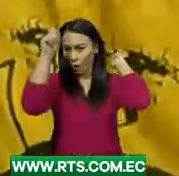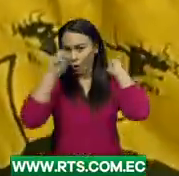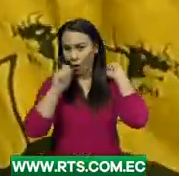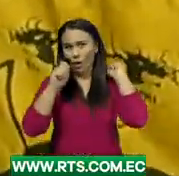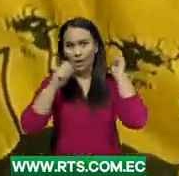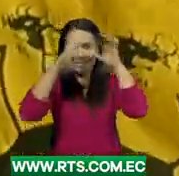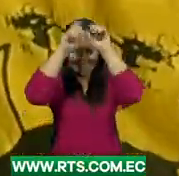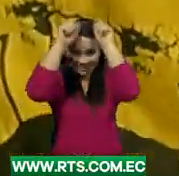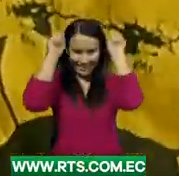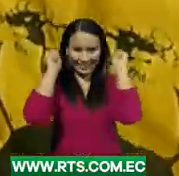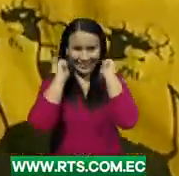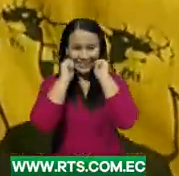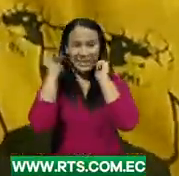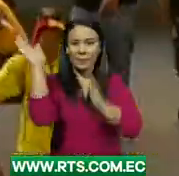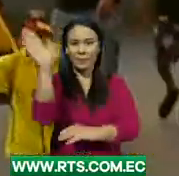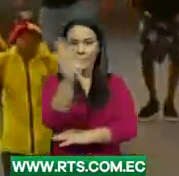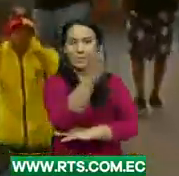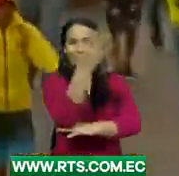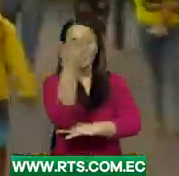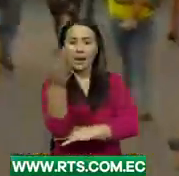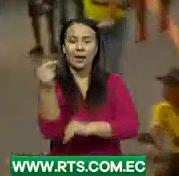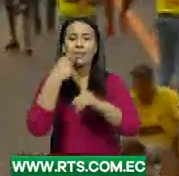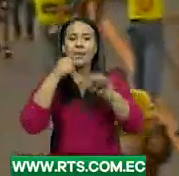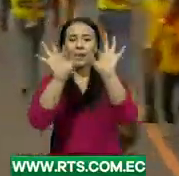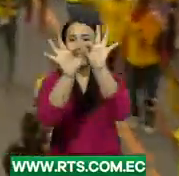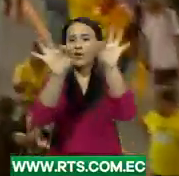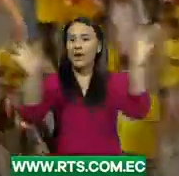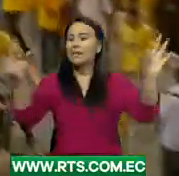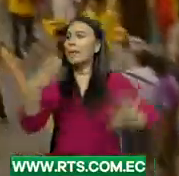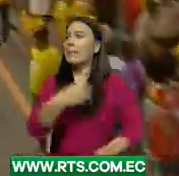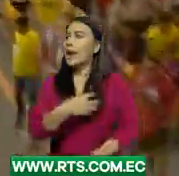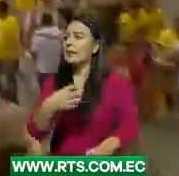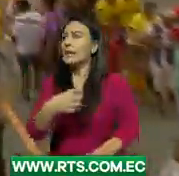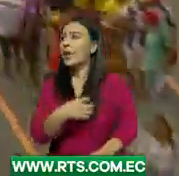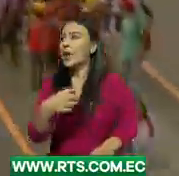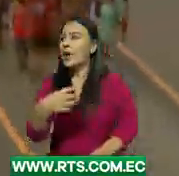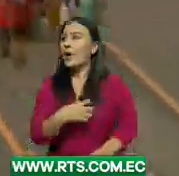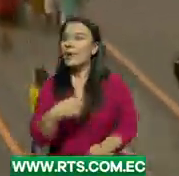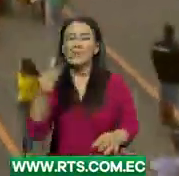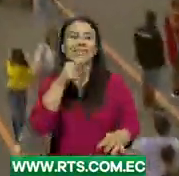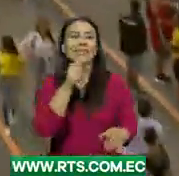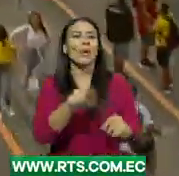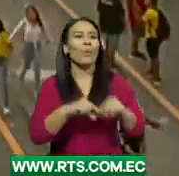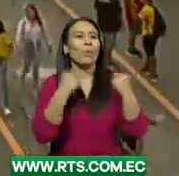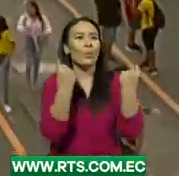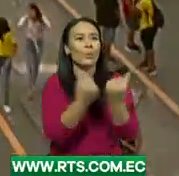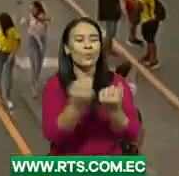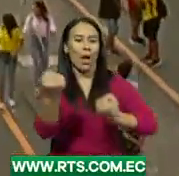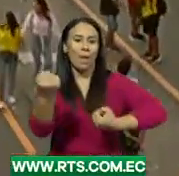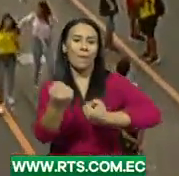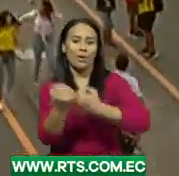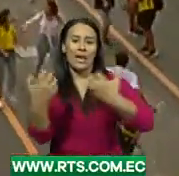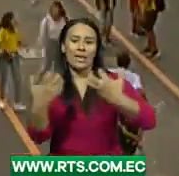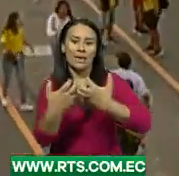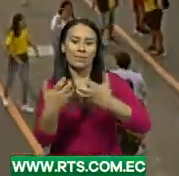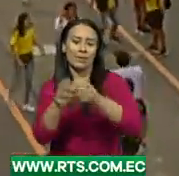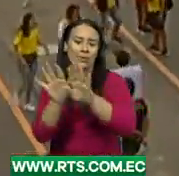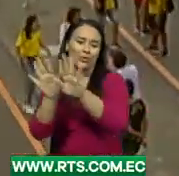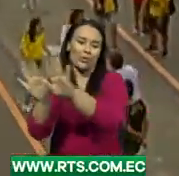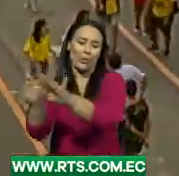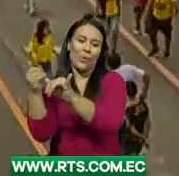cintillos, banderas y artículos con el cual celebraron un año más de vida del equipo de sus corazones, el Barcelona Sporting